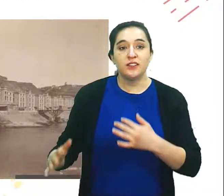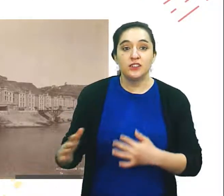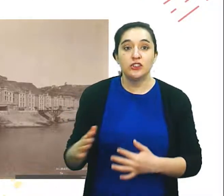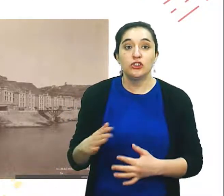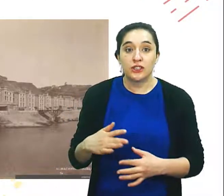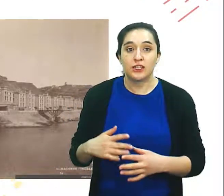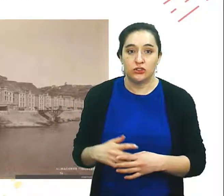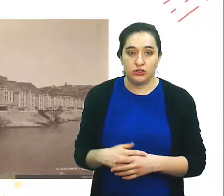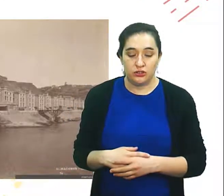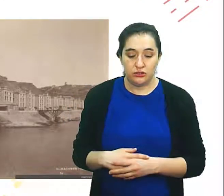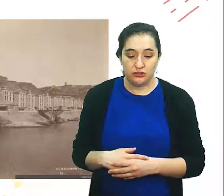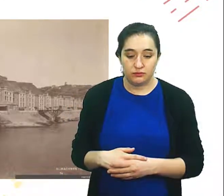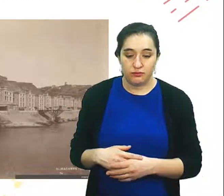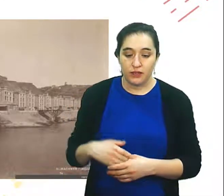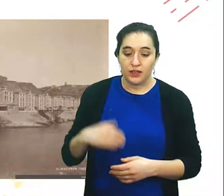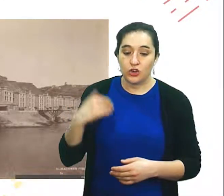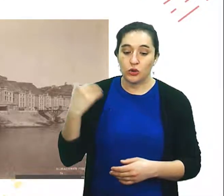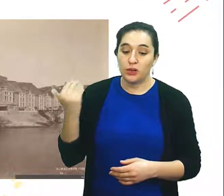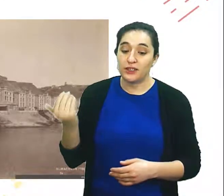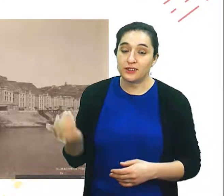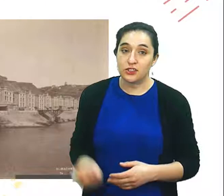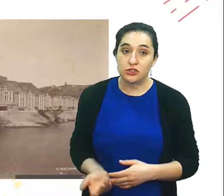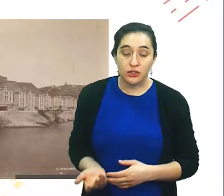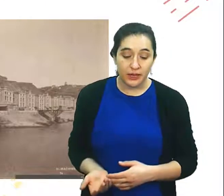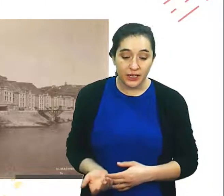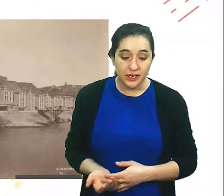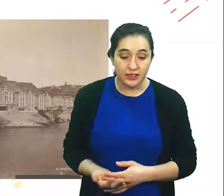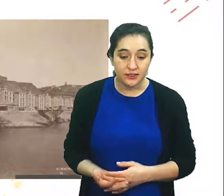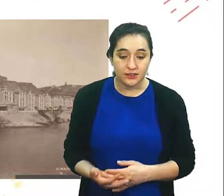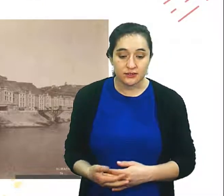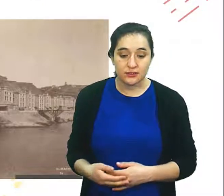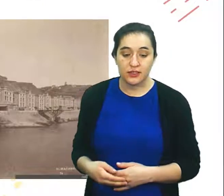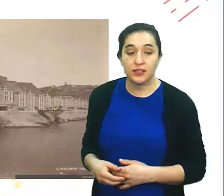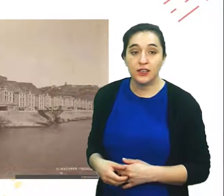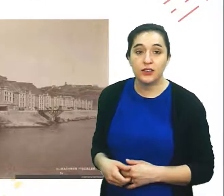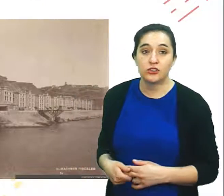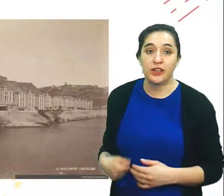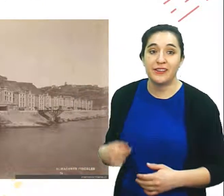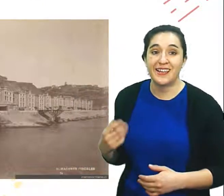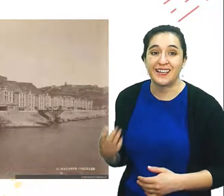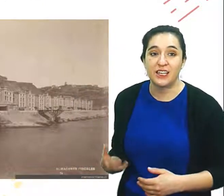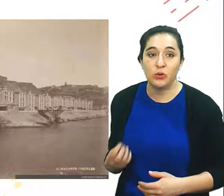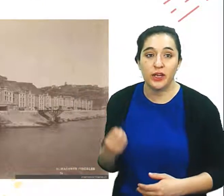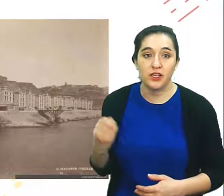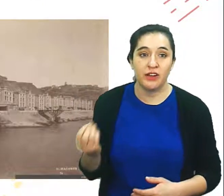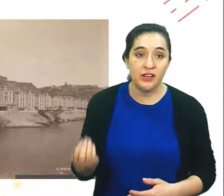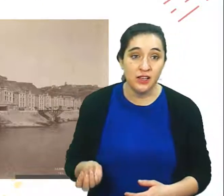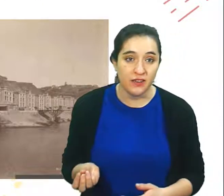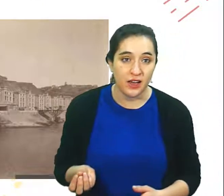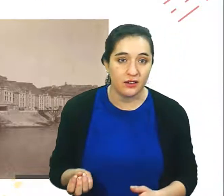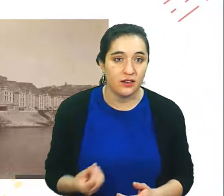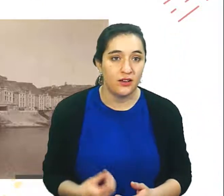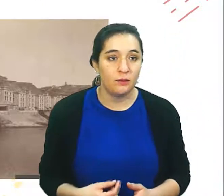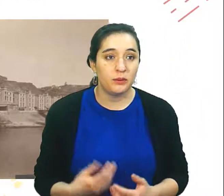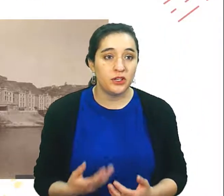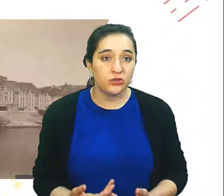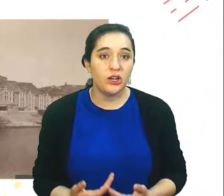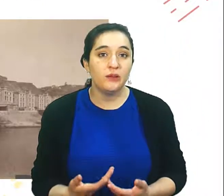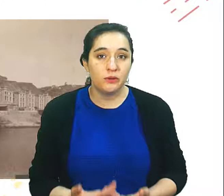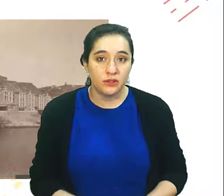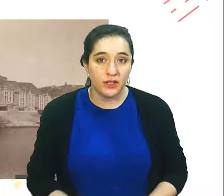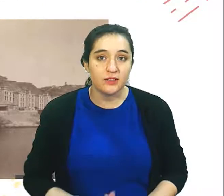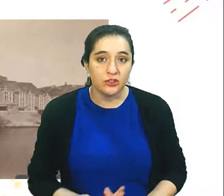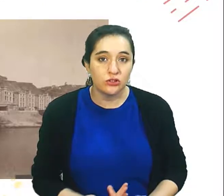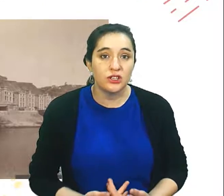incluir distintos territorios, como el Estrecho de Magallanes y la zona de Llanquihue y Valdivia. Por eso